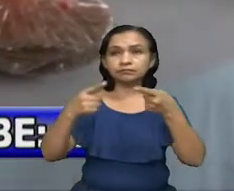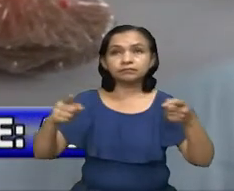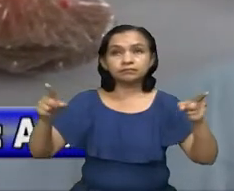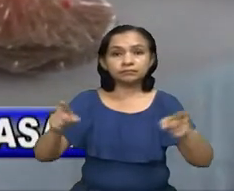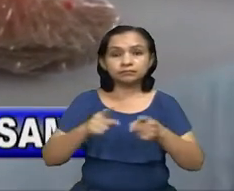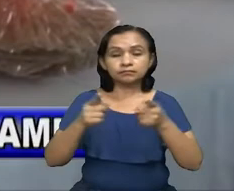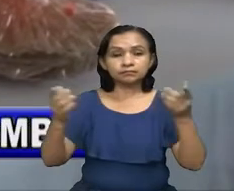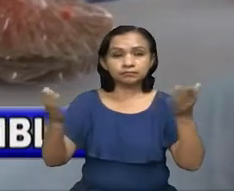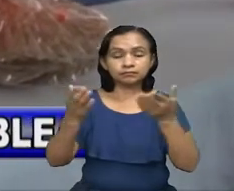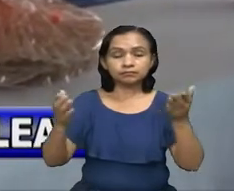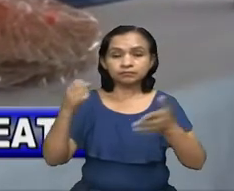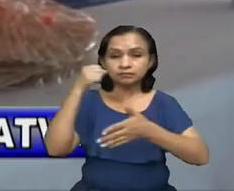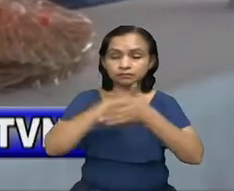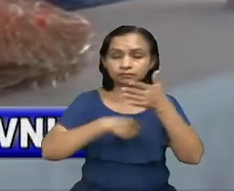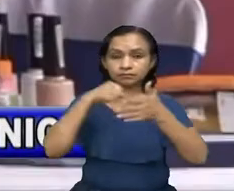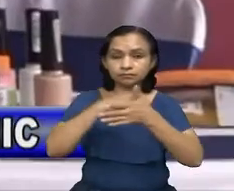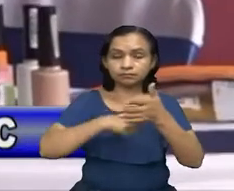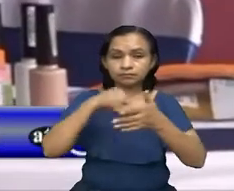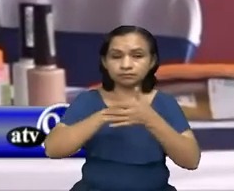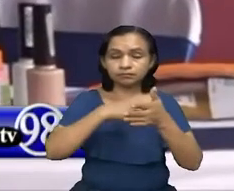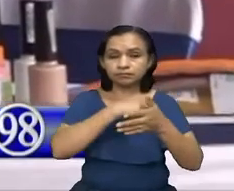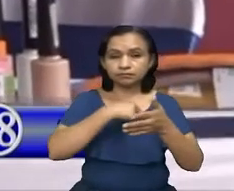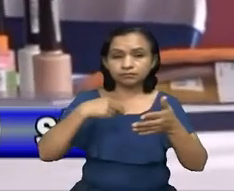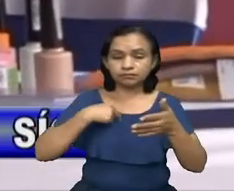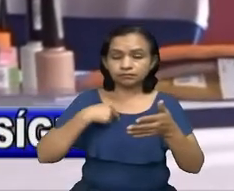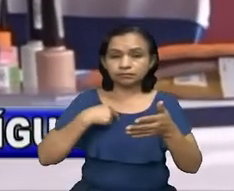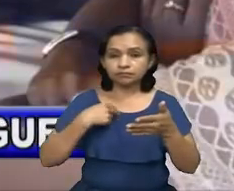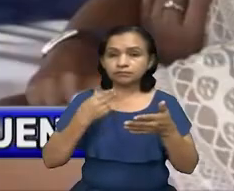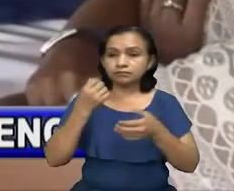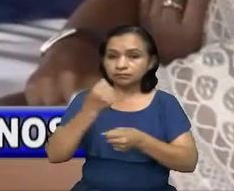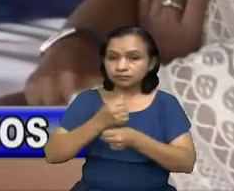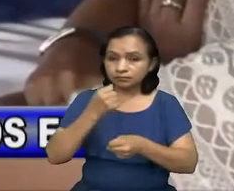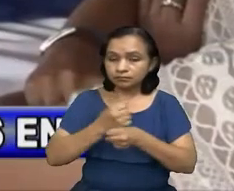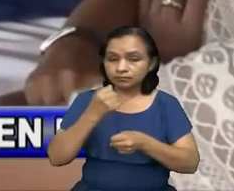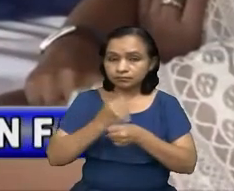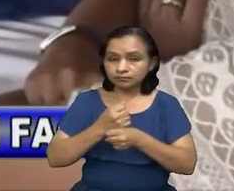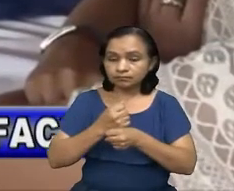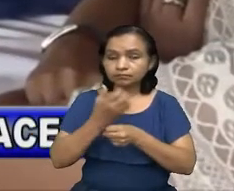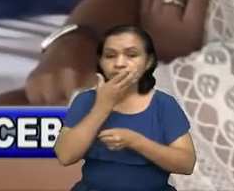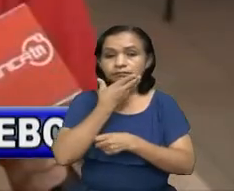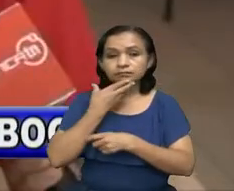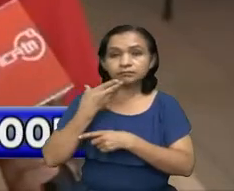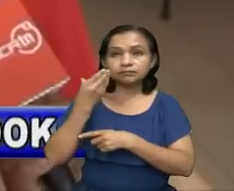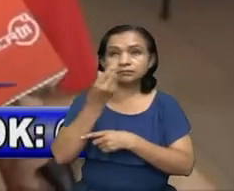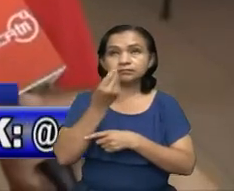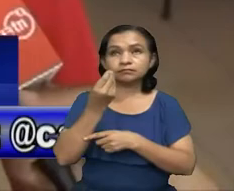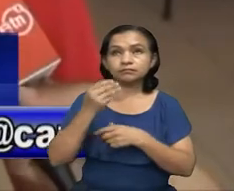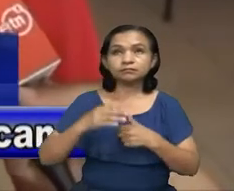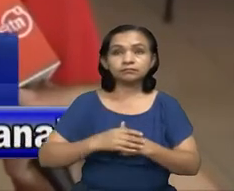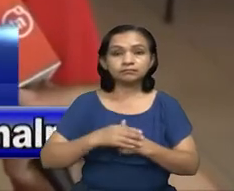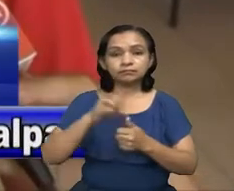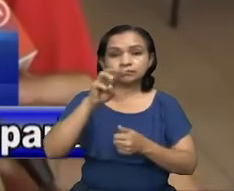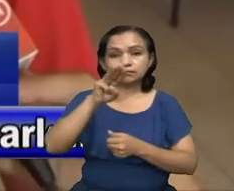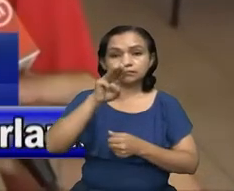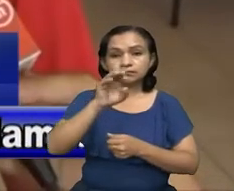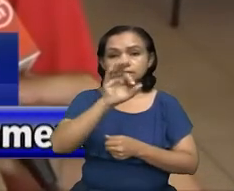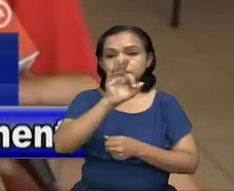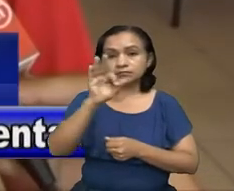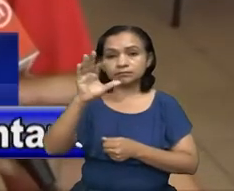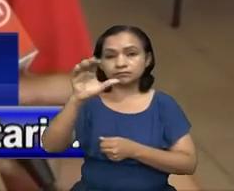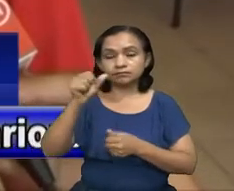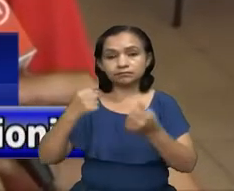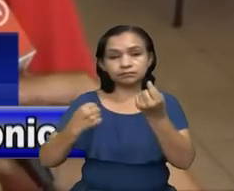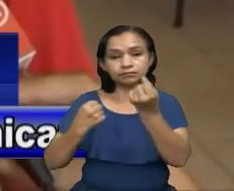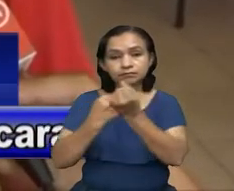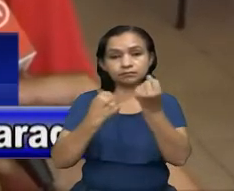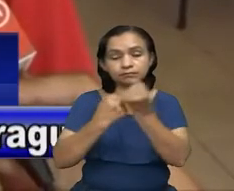Como parte de este esfuerzo, se generan oportunidades de empleo y emprendimiento juvenil. El MEFCA siempre está apoyando a